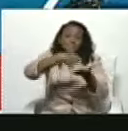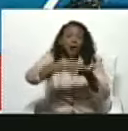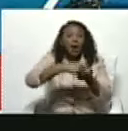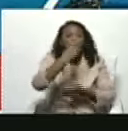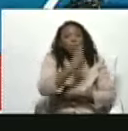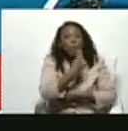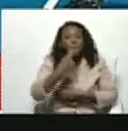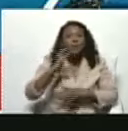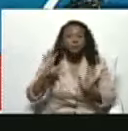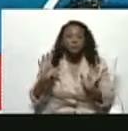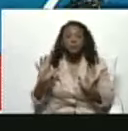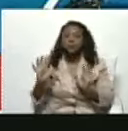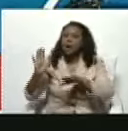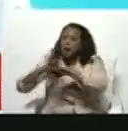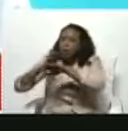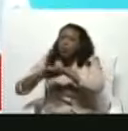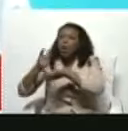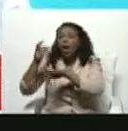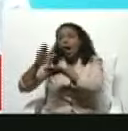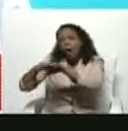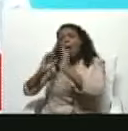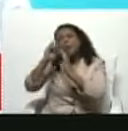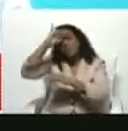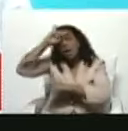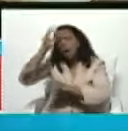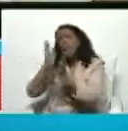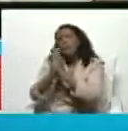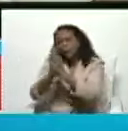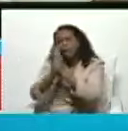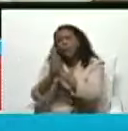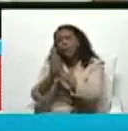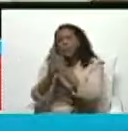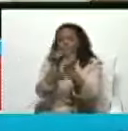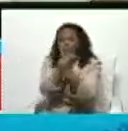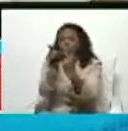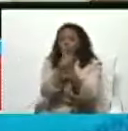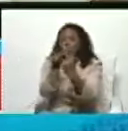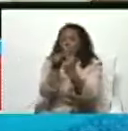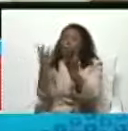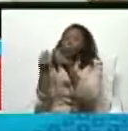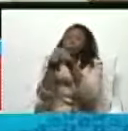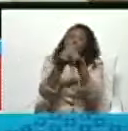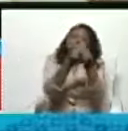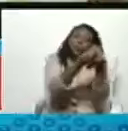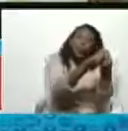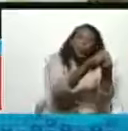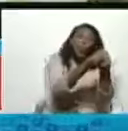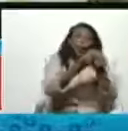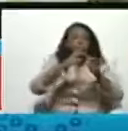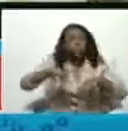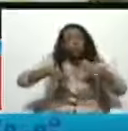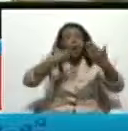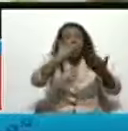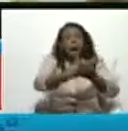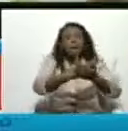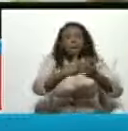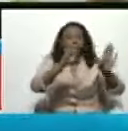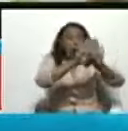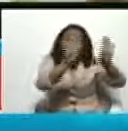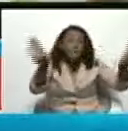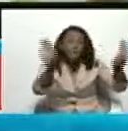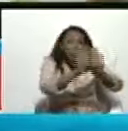promesa pide dos diablos. Que esos dos diablos los van a acompañar en la travesía hacia la puerta de la